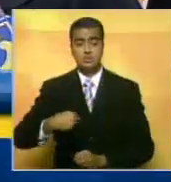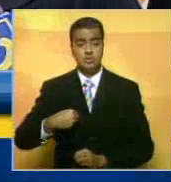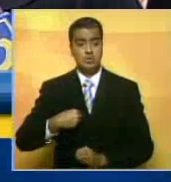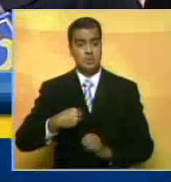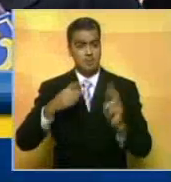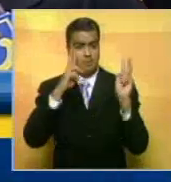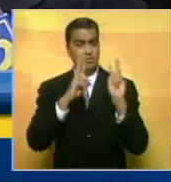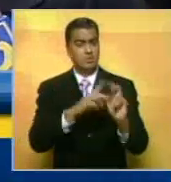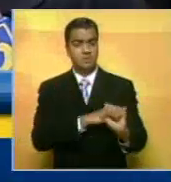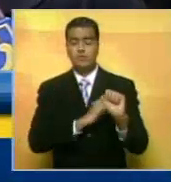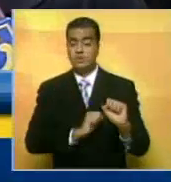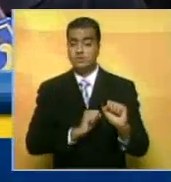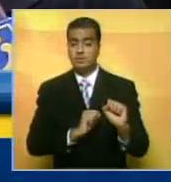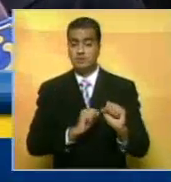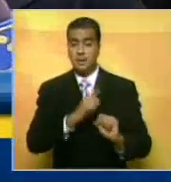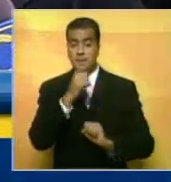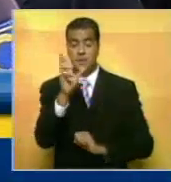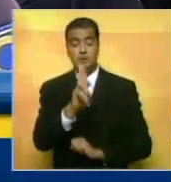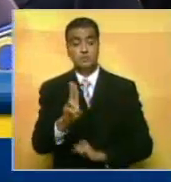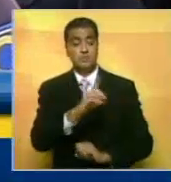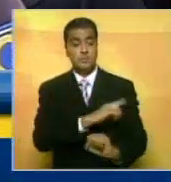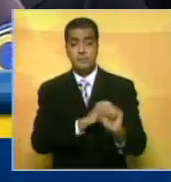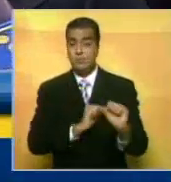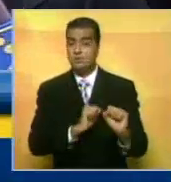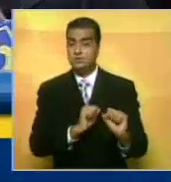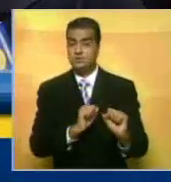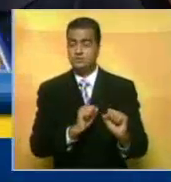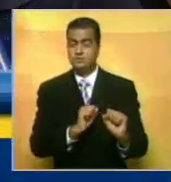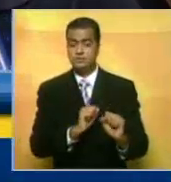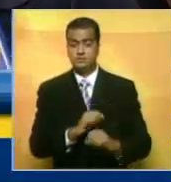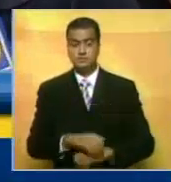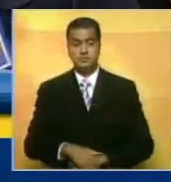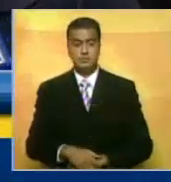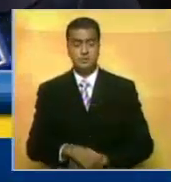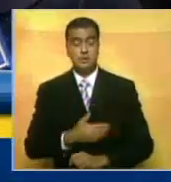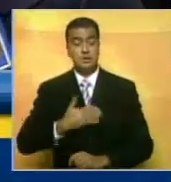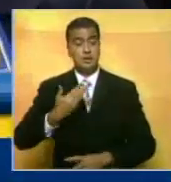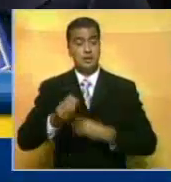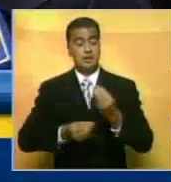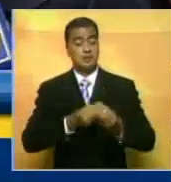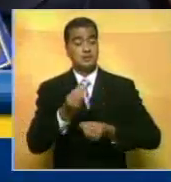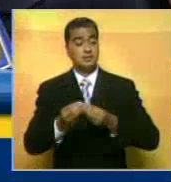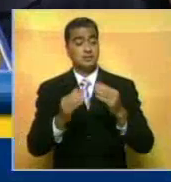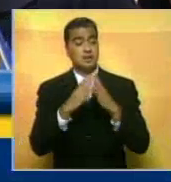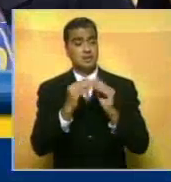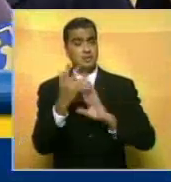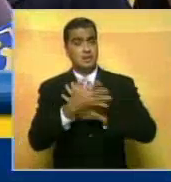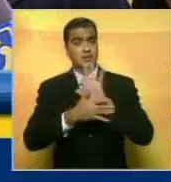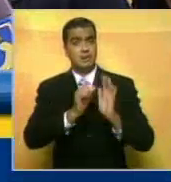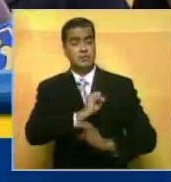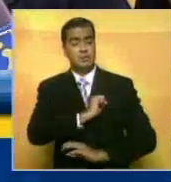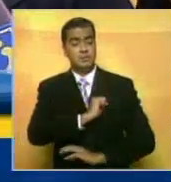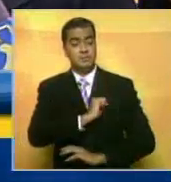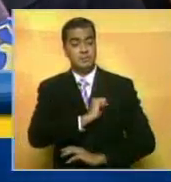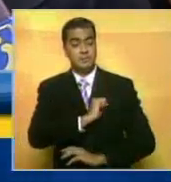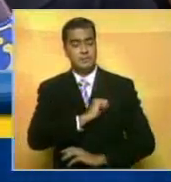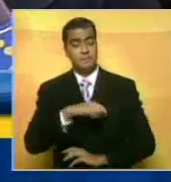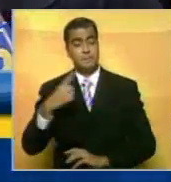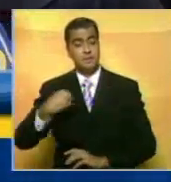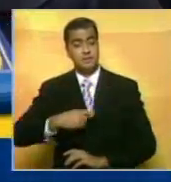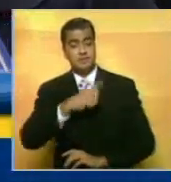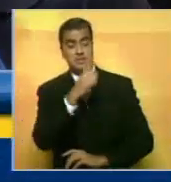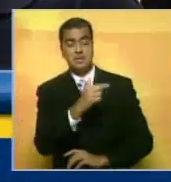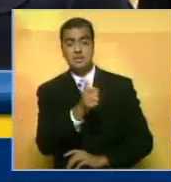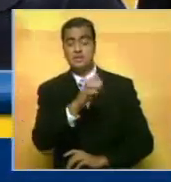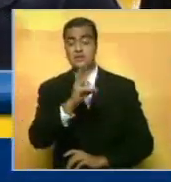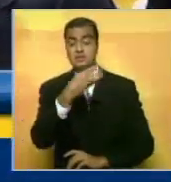lección a quienes abusan del poder a quienes pretenden bueno generar este tipo de sosobra a quienes quieren chantajear el